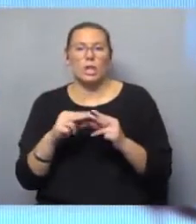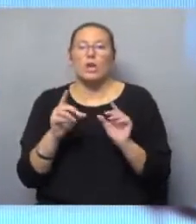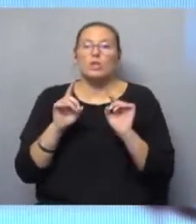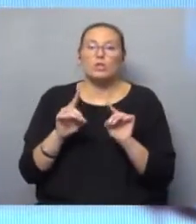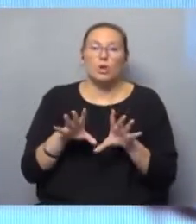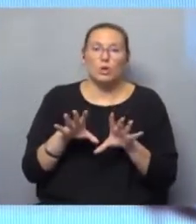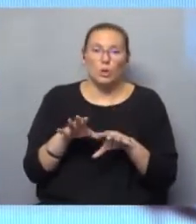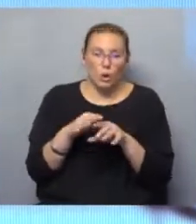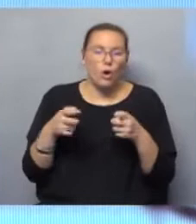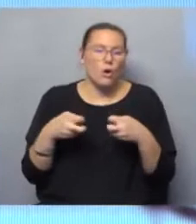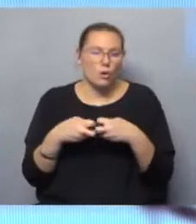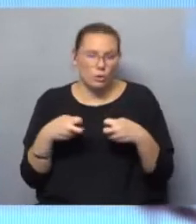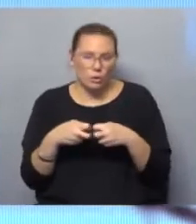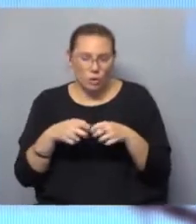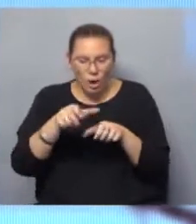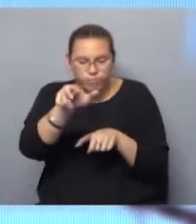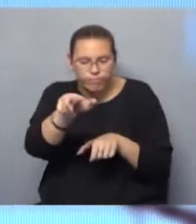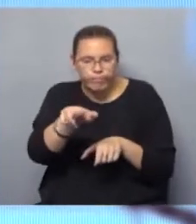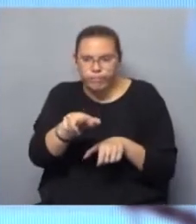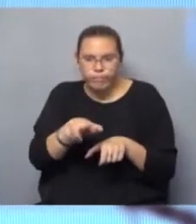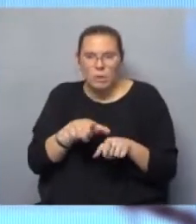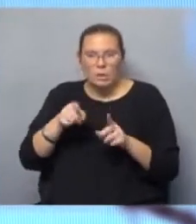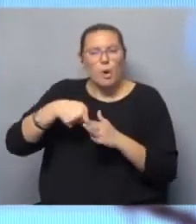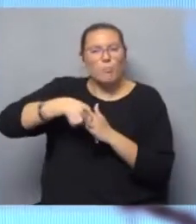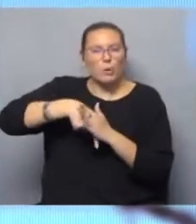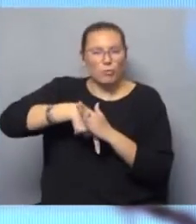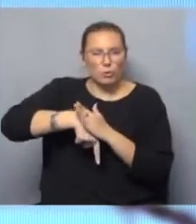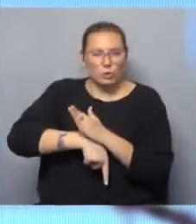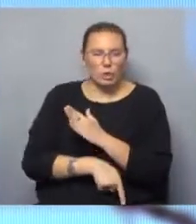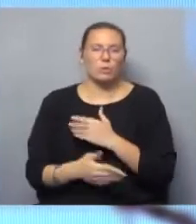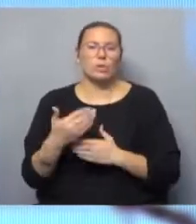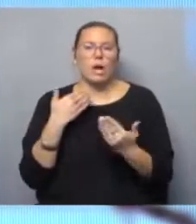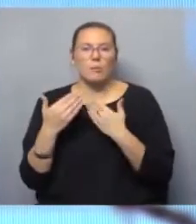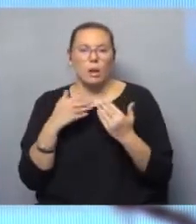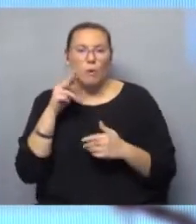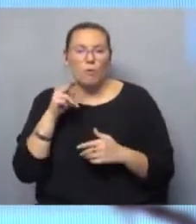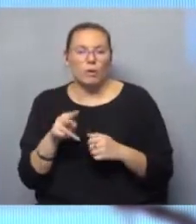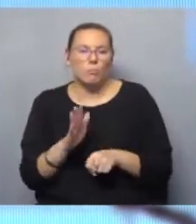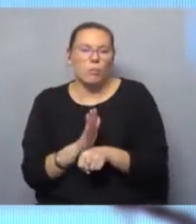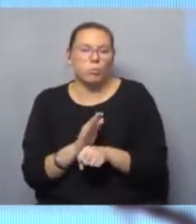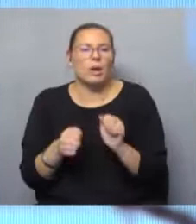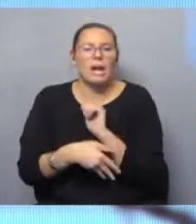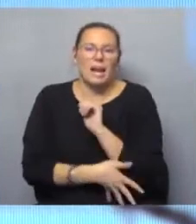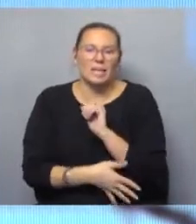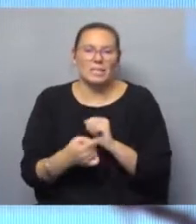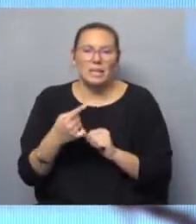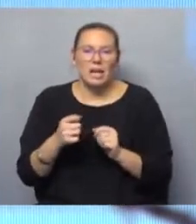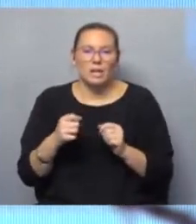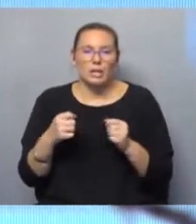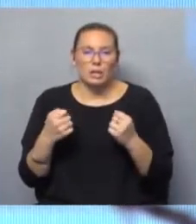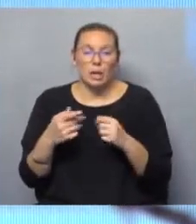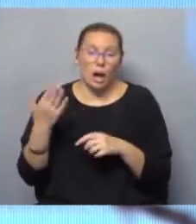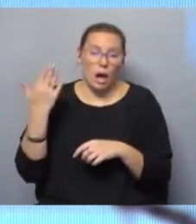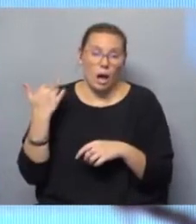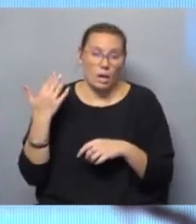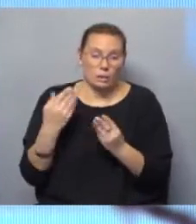la corteza o las rocas a lo largo, sino que también en profundidad. Claro. Entonces, cuando nosotros hablamos de que vemos las raíces de esos sistemas, es que la erosión que se ocupó